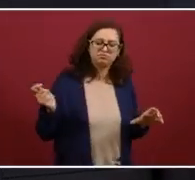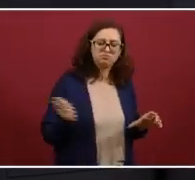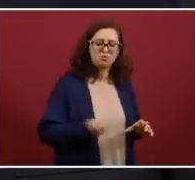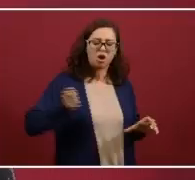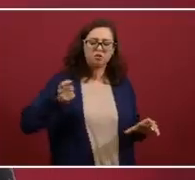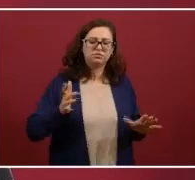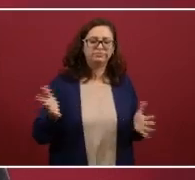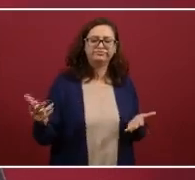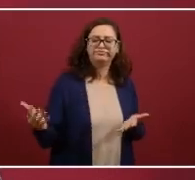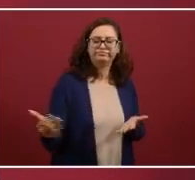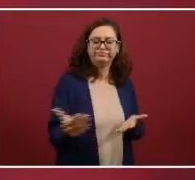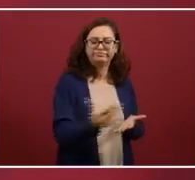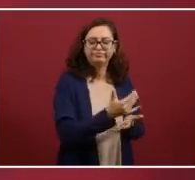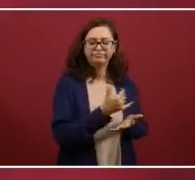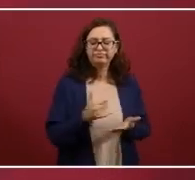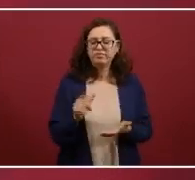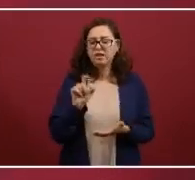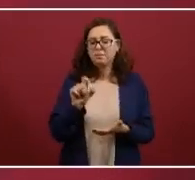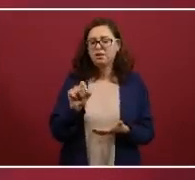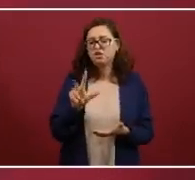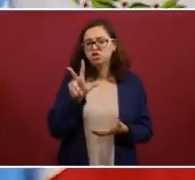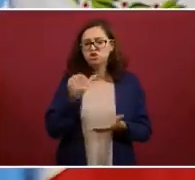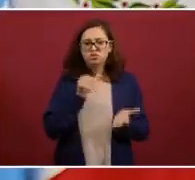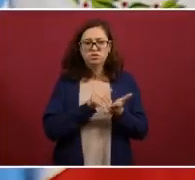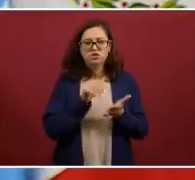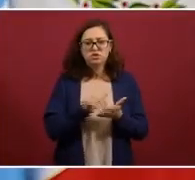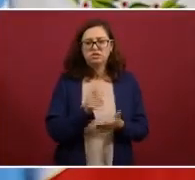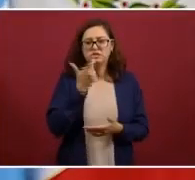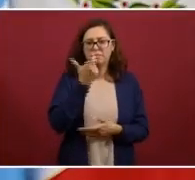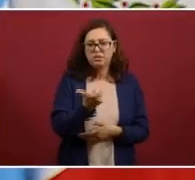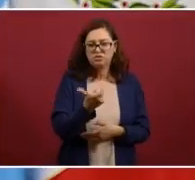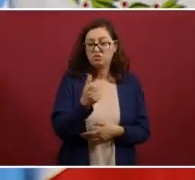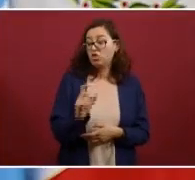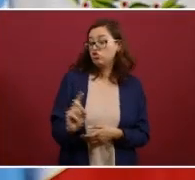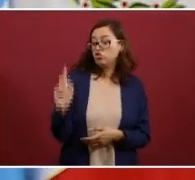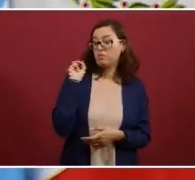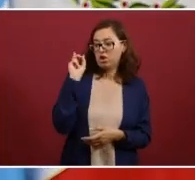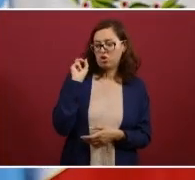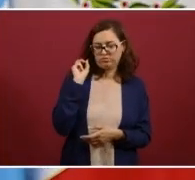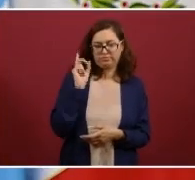y se obtuvieron 28 millones de pesos el domingo pasado.